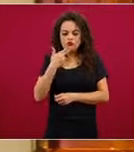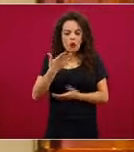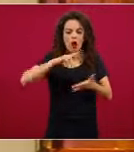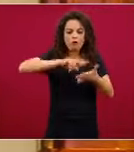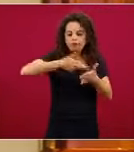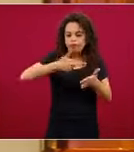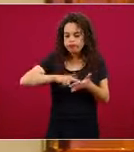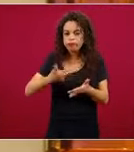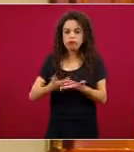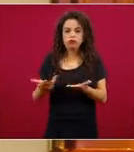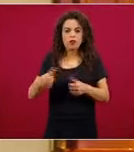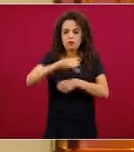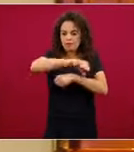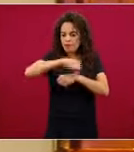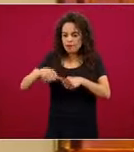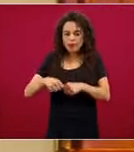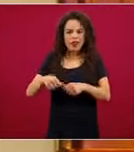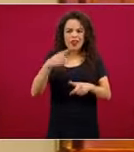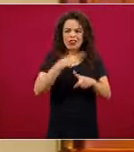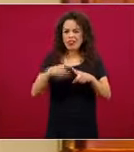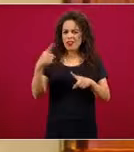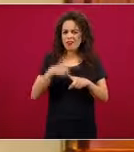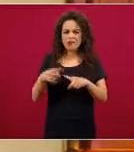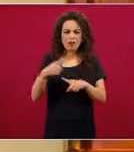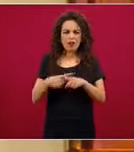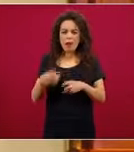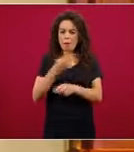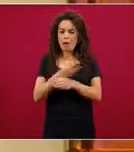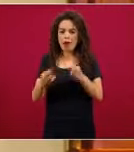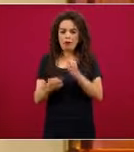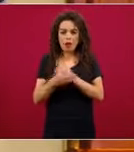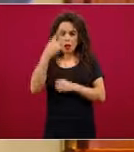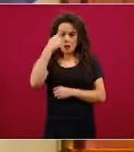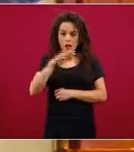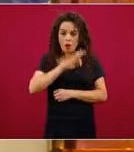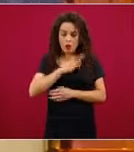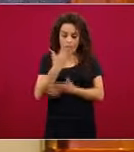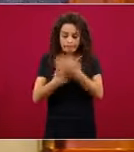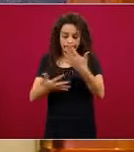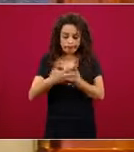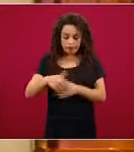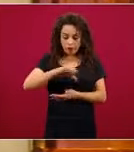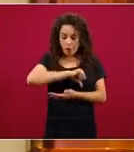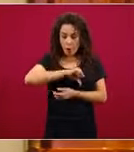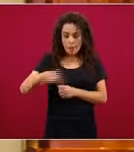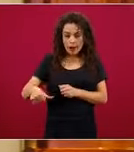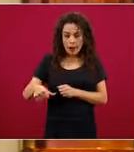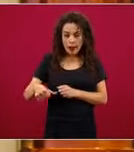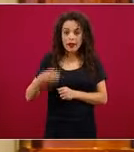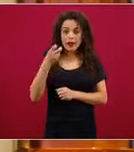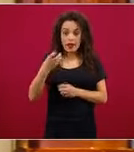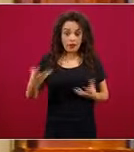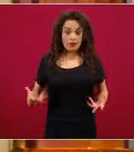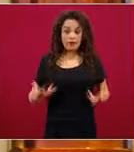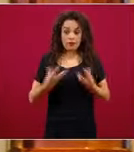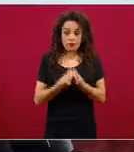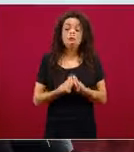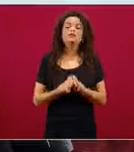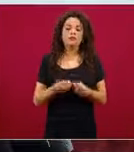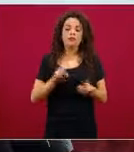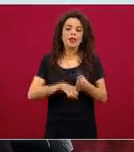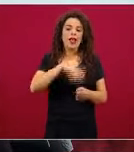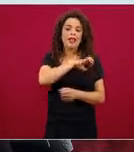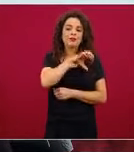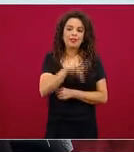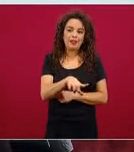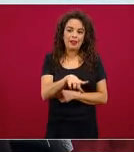tornillos, etcétera, etcétera, todo el equipo y los instrumentos que requieren, y lo sumo a un EMT y conformo la célula especializada. ¿Por